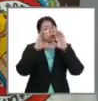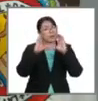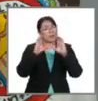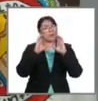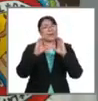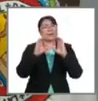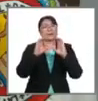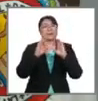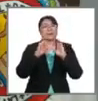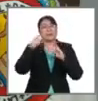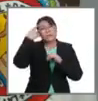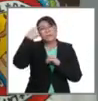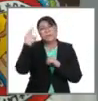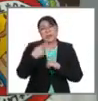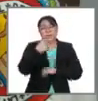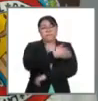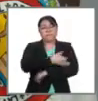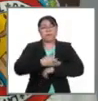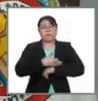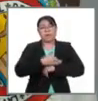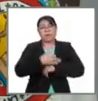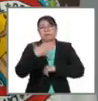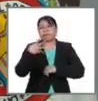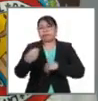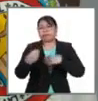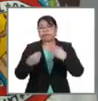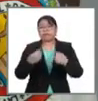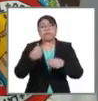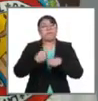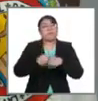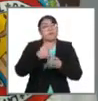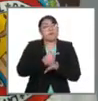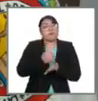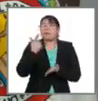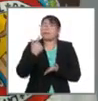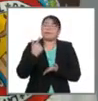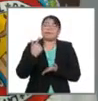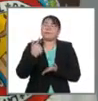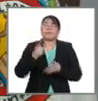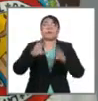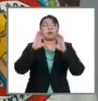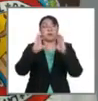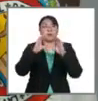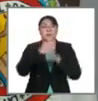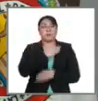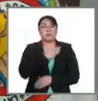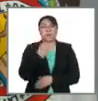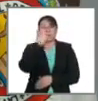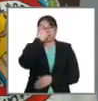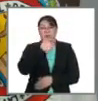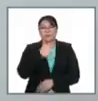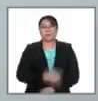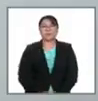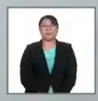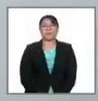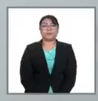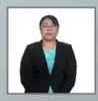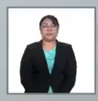todos a fin de que nuestras familias ya no sean afectadas gravemente por esta enfermedad muy buenas noches